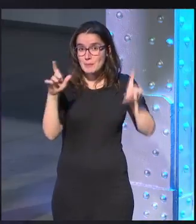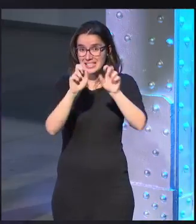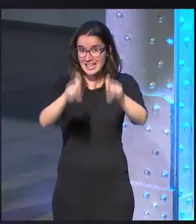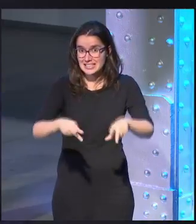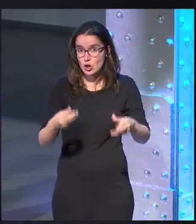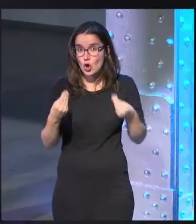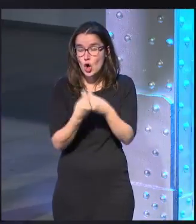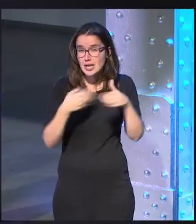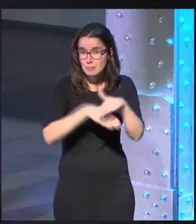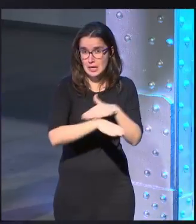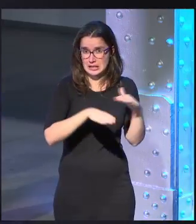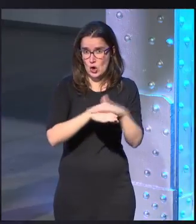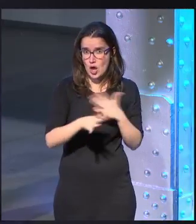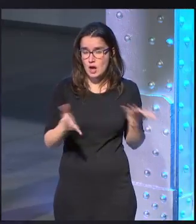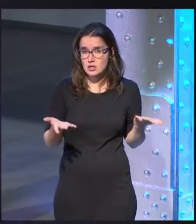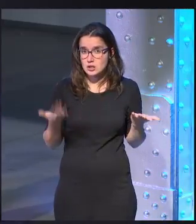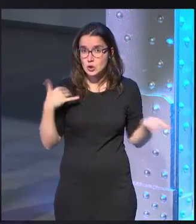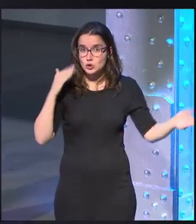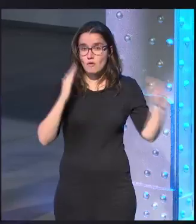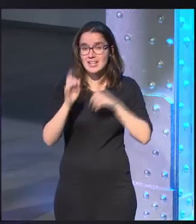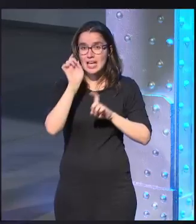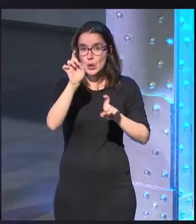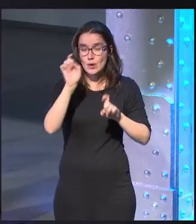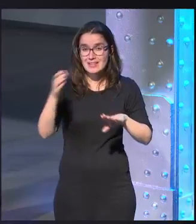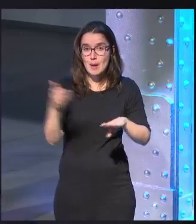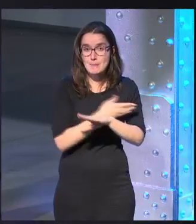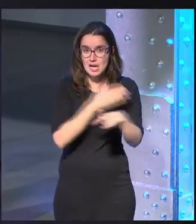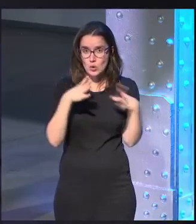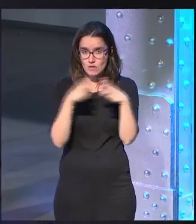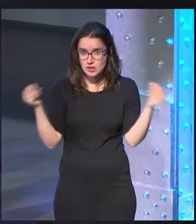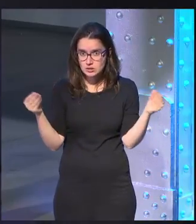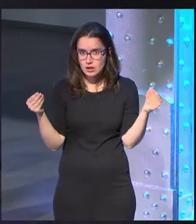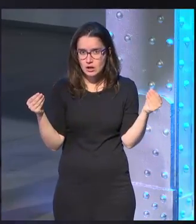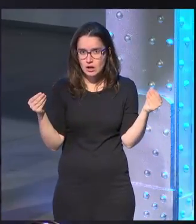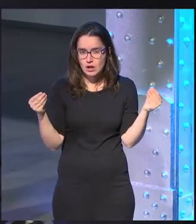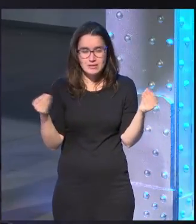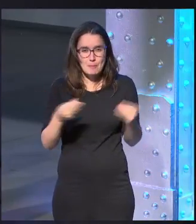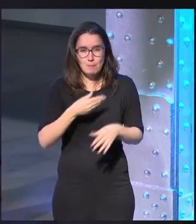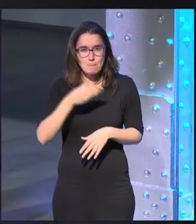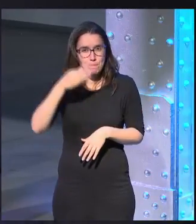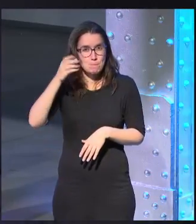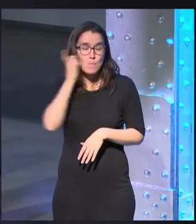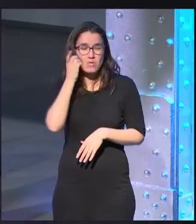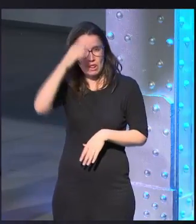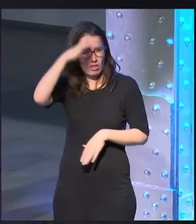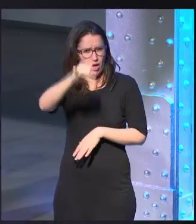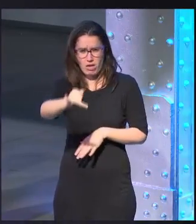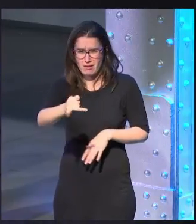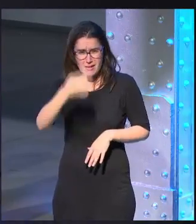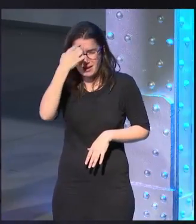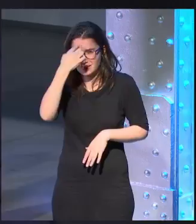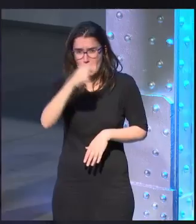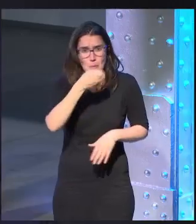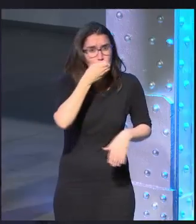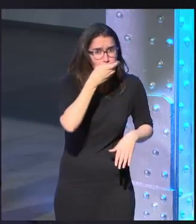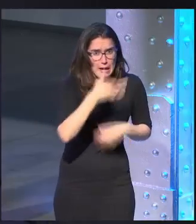con impresora, y en su fase educativa preuniversitaria manejan el smartphone. Bueno o malo, ¿eh?